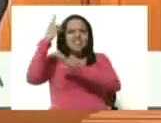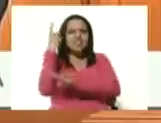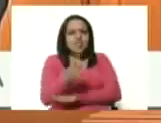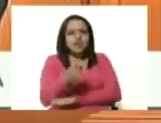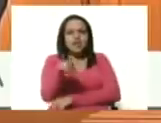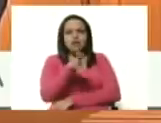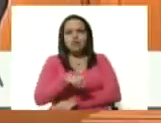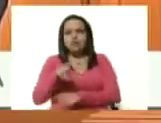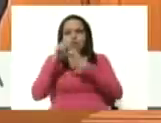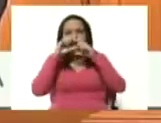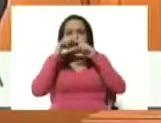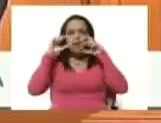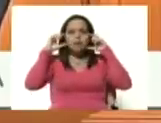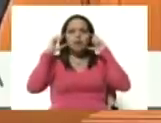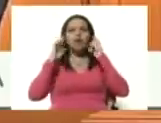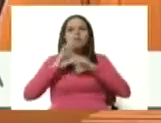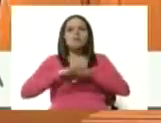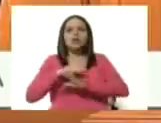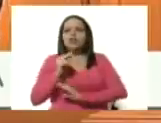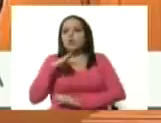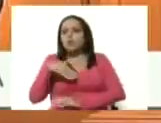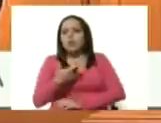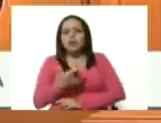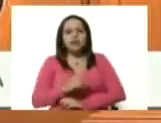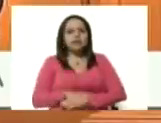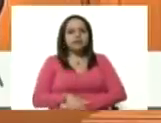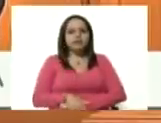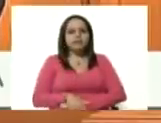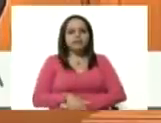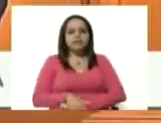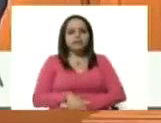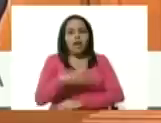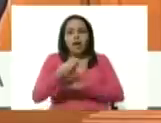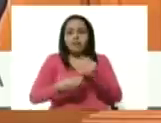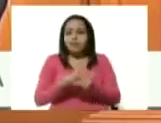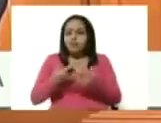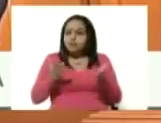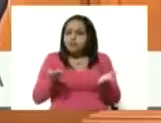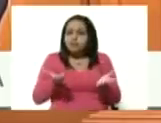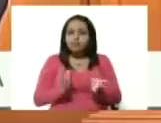uso de los tapabocas, porque así no funcionan las cosas, ¿vale?